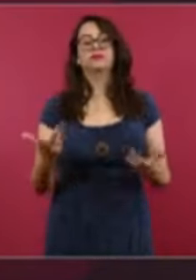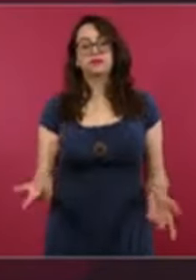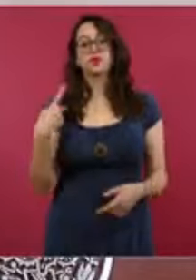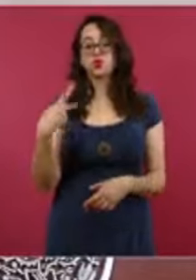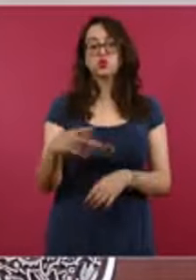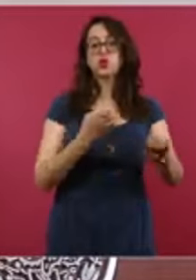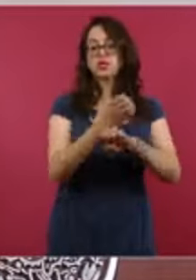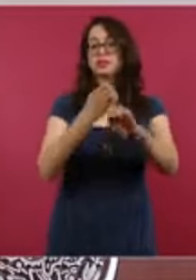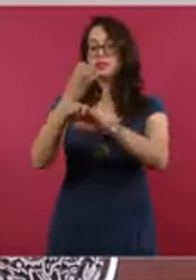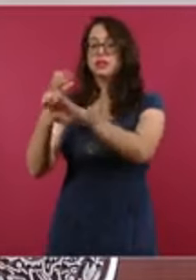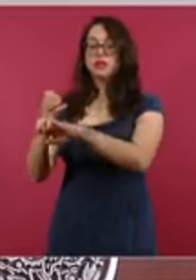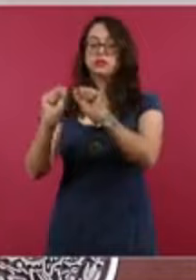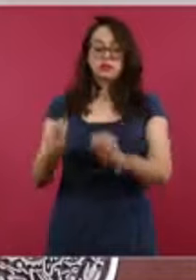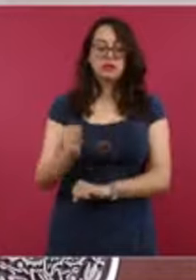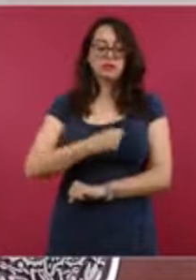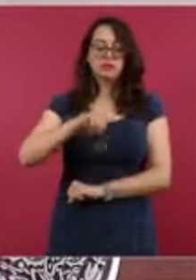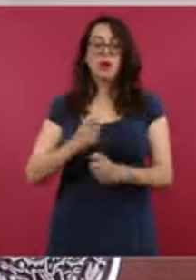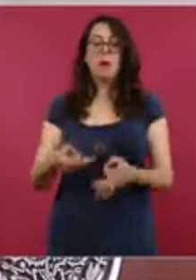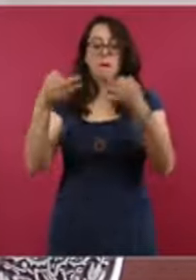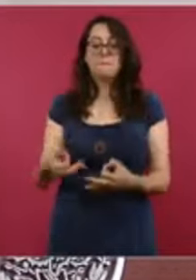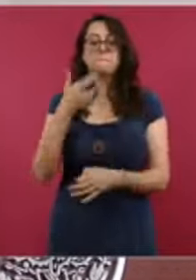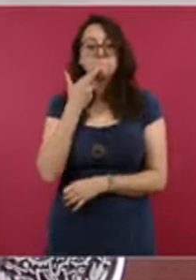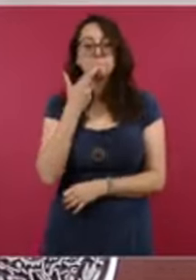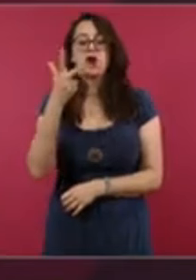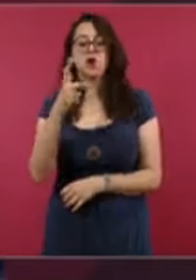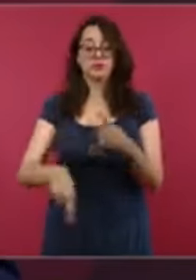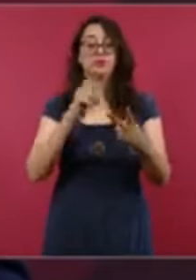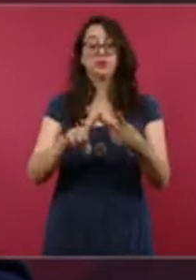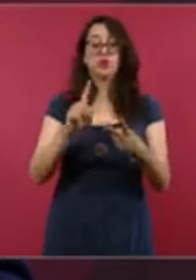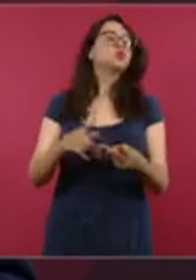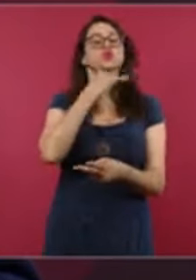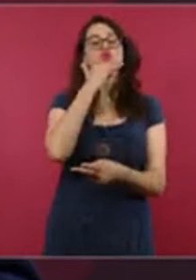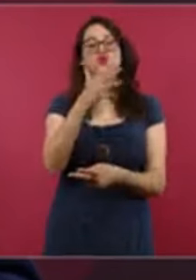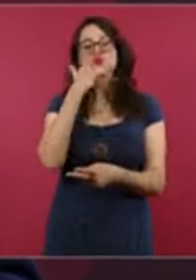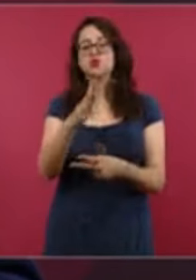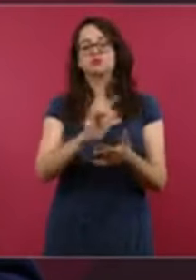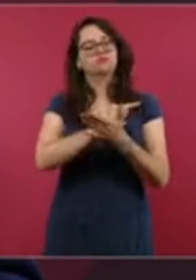sustancialmente el sistema de salud pública, sino a terminar de limpiar de corrupción